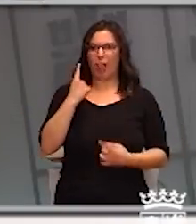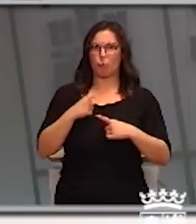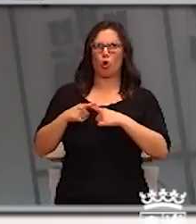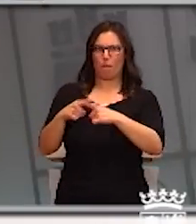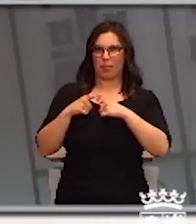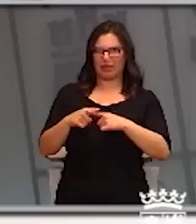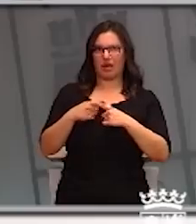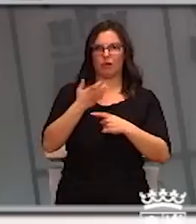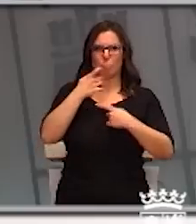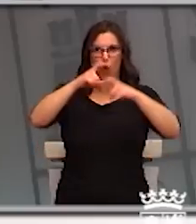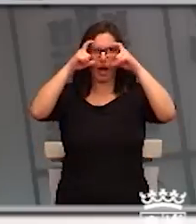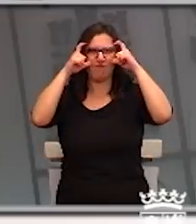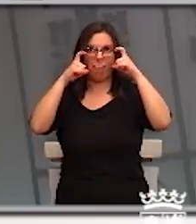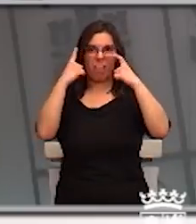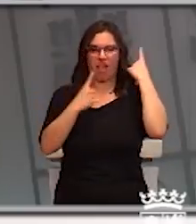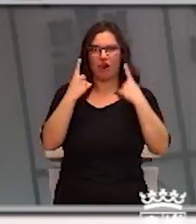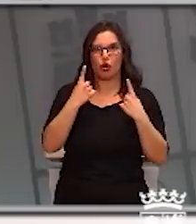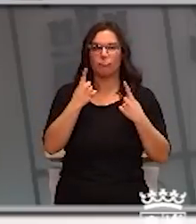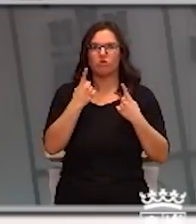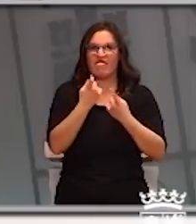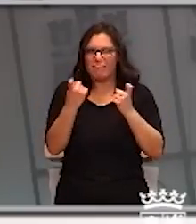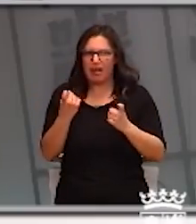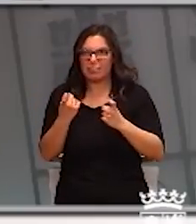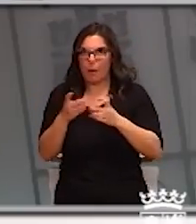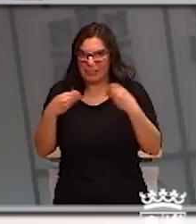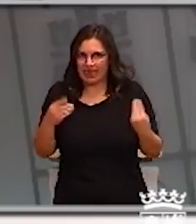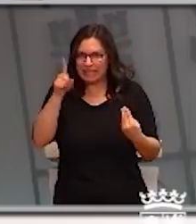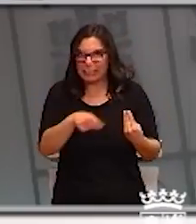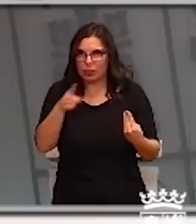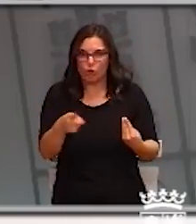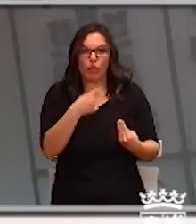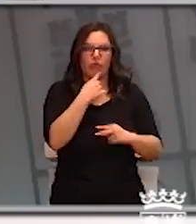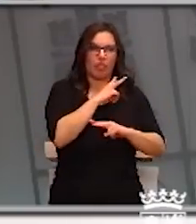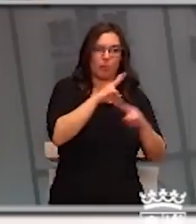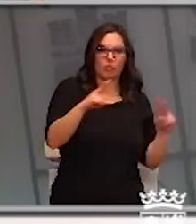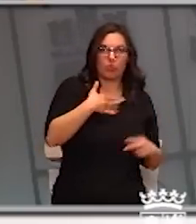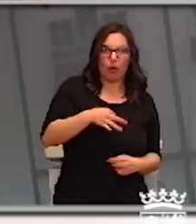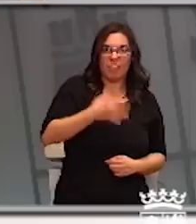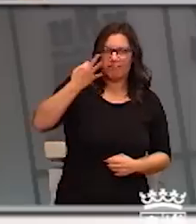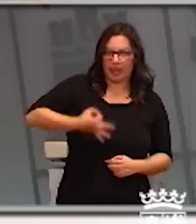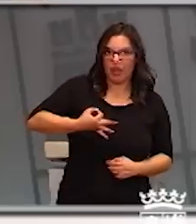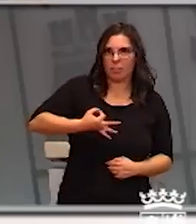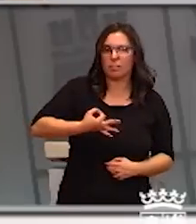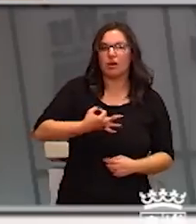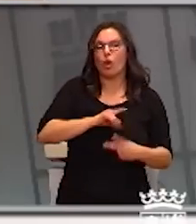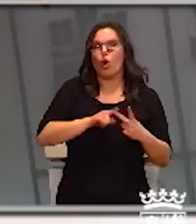de